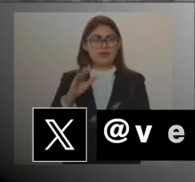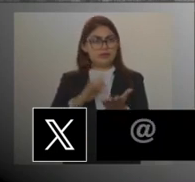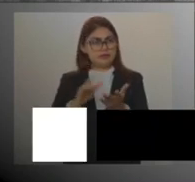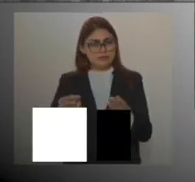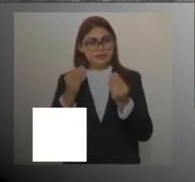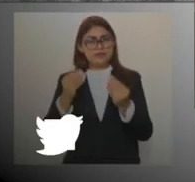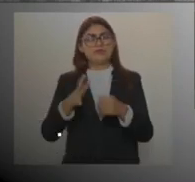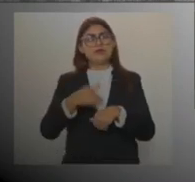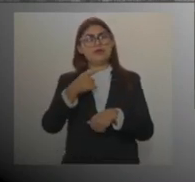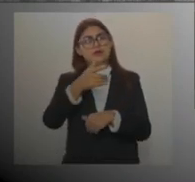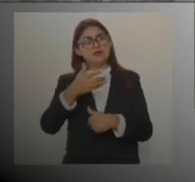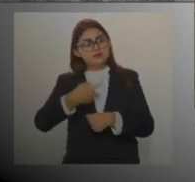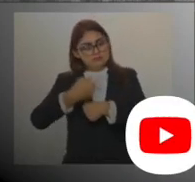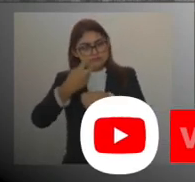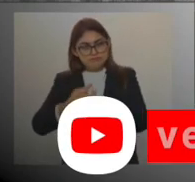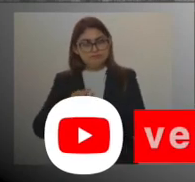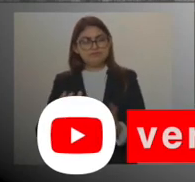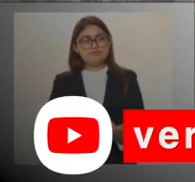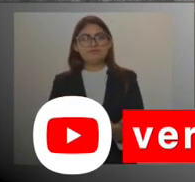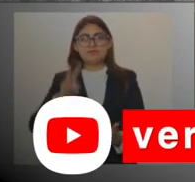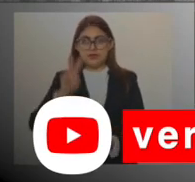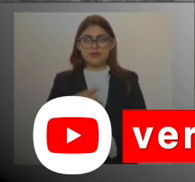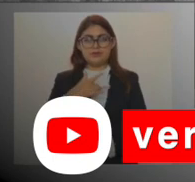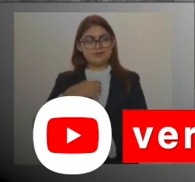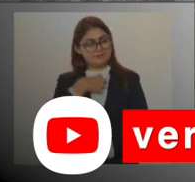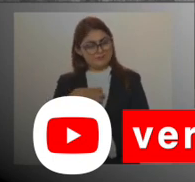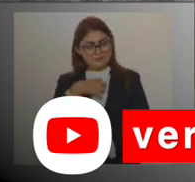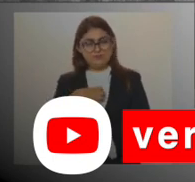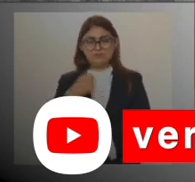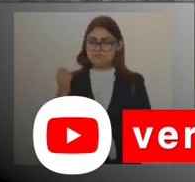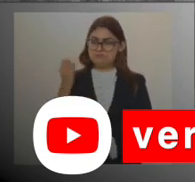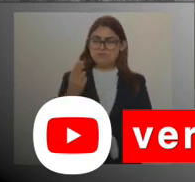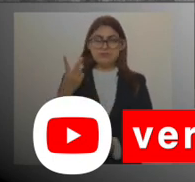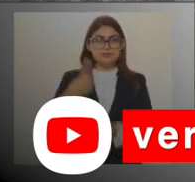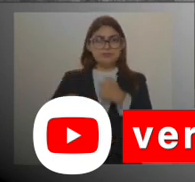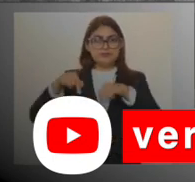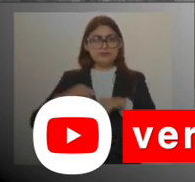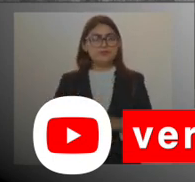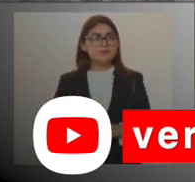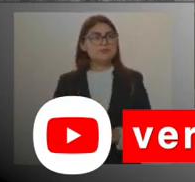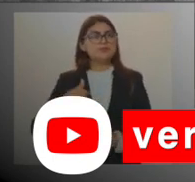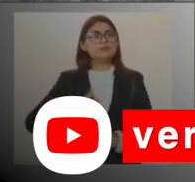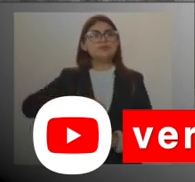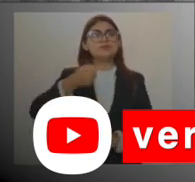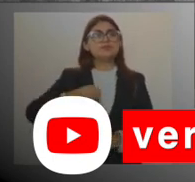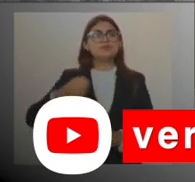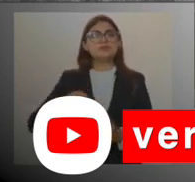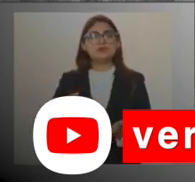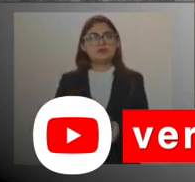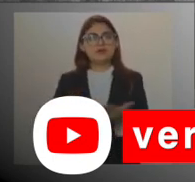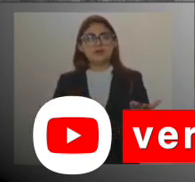traído fenómenos nuevos y desinformación, lo que constituye una amenaza para la libertad y la gobernanza de los